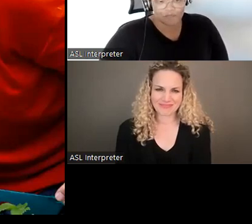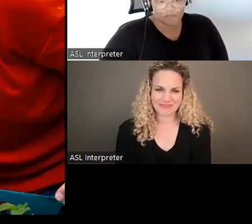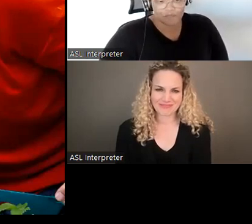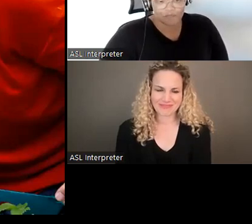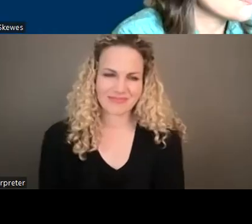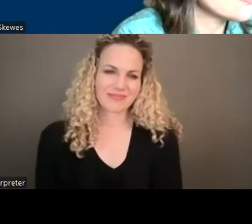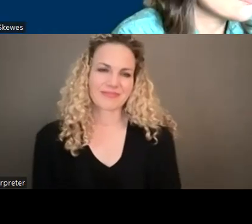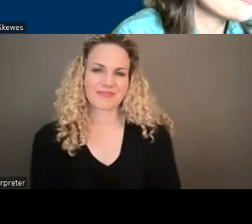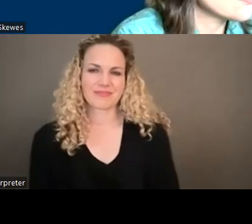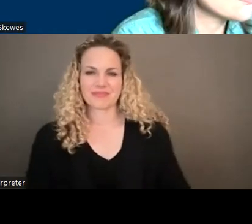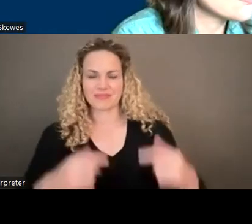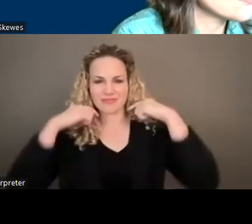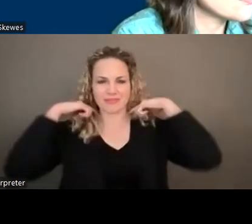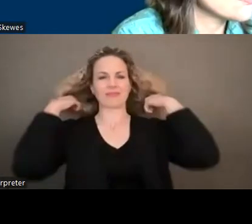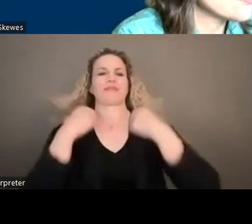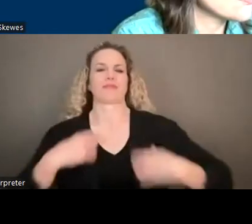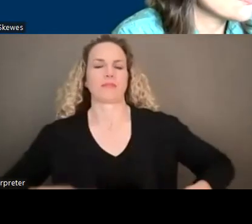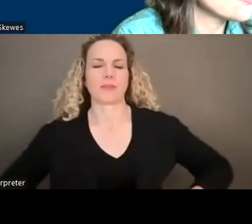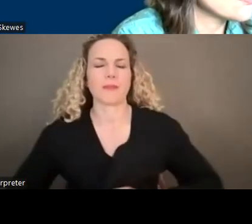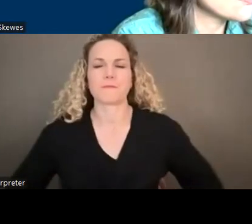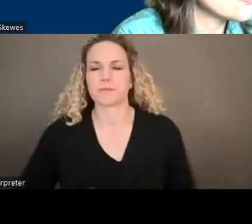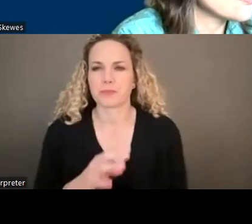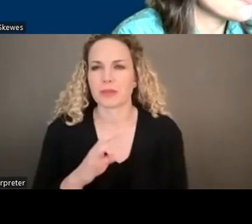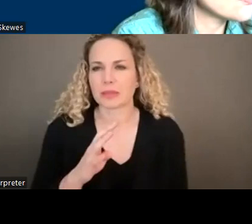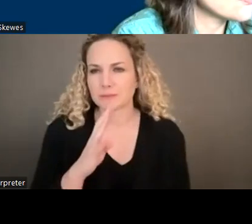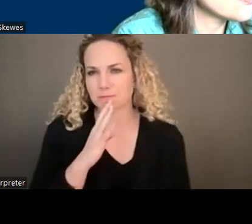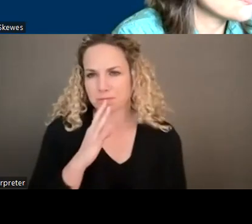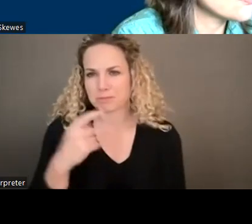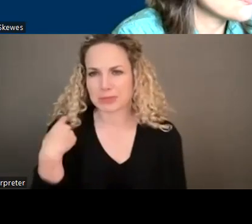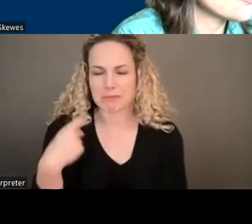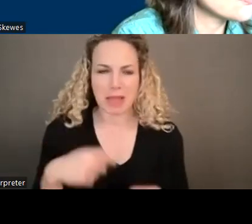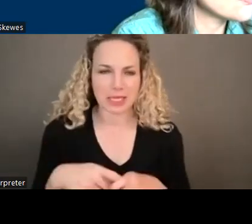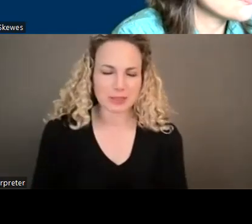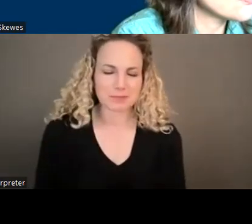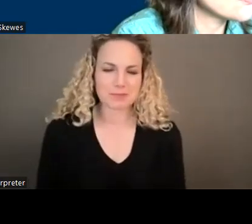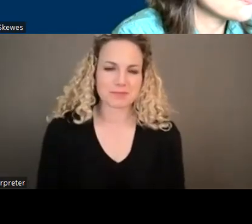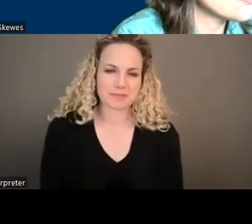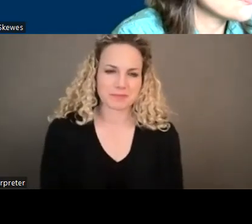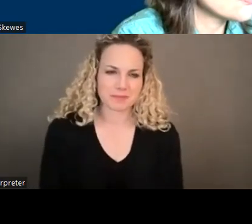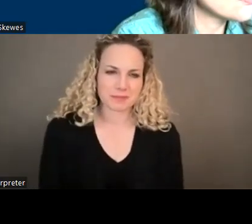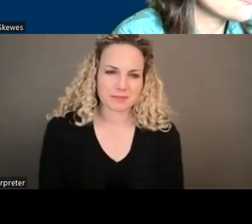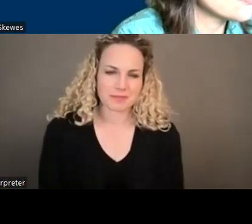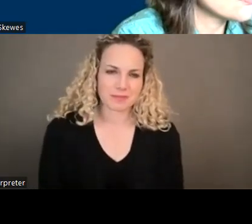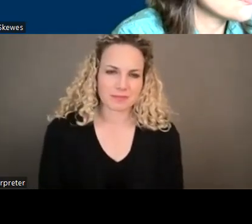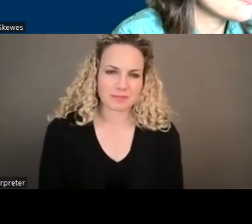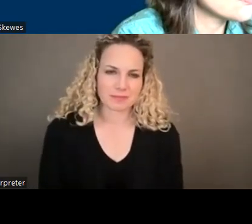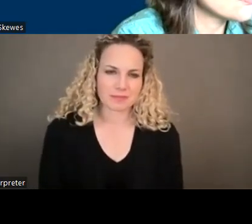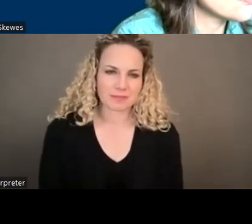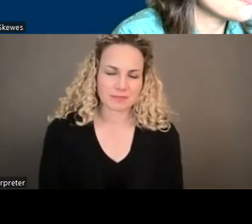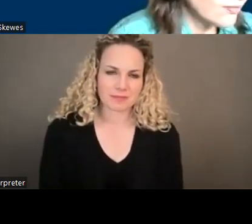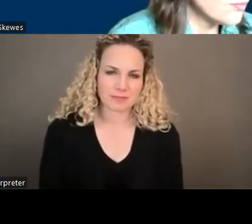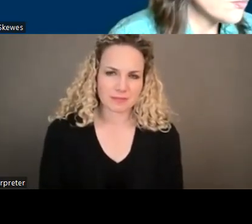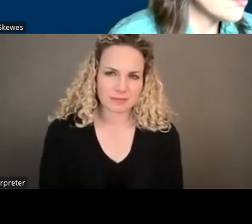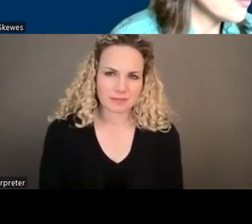ya Ok. llené varias veces la encuesta también, pero te digo, si me encuentro con la misma situación que me digan, no le podemos dar